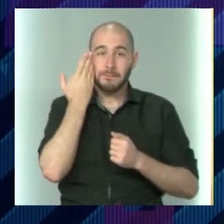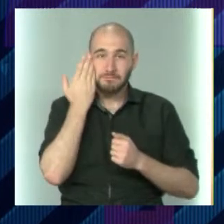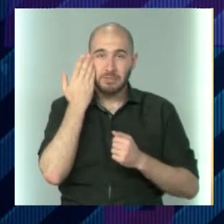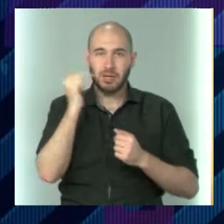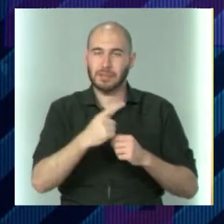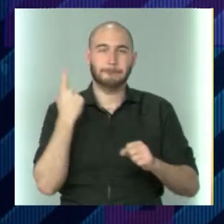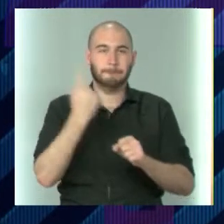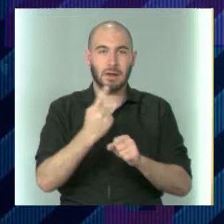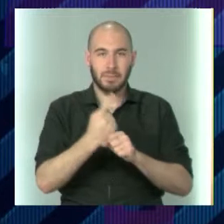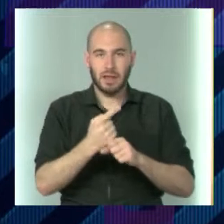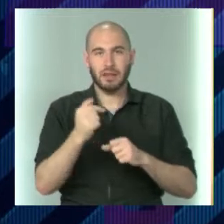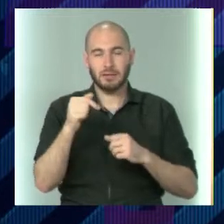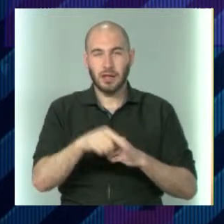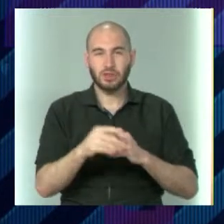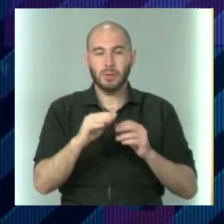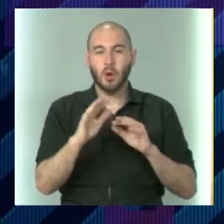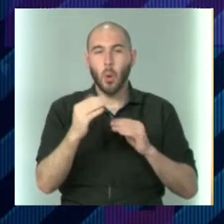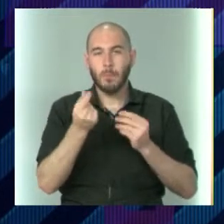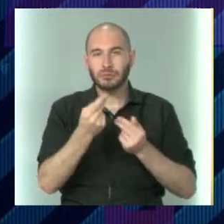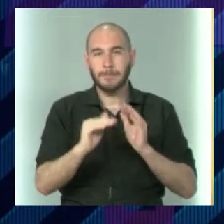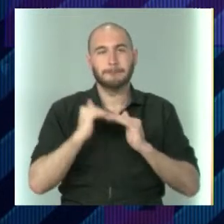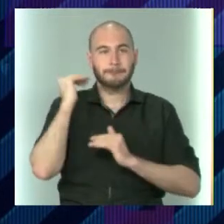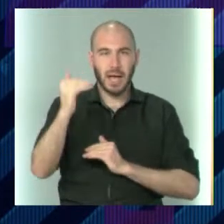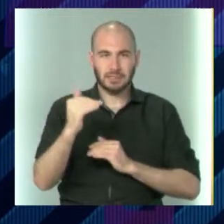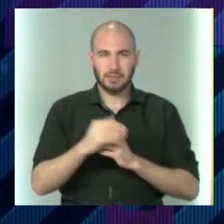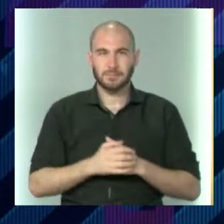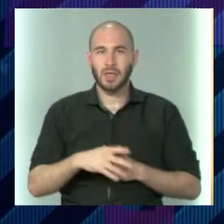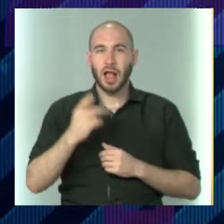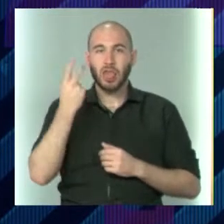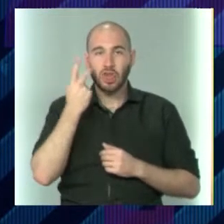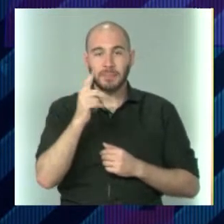el líder entre las redes con más usuarios en el mundo, hablamos de